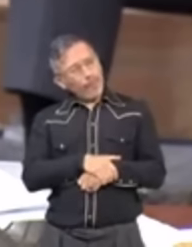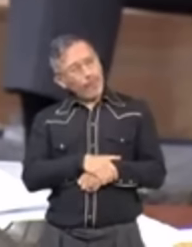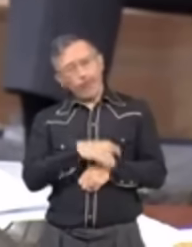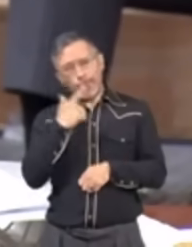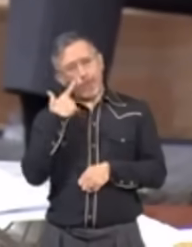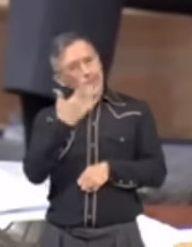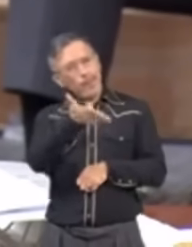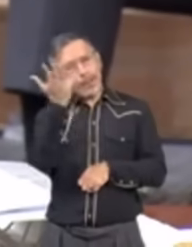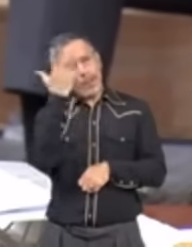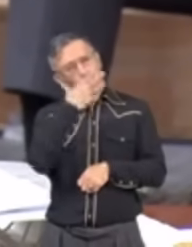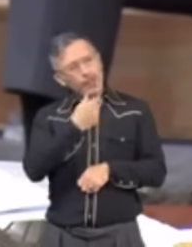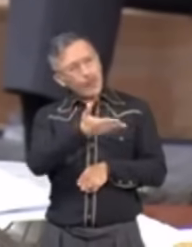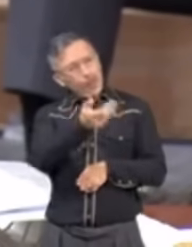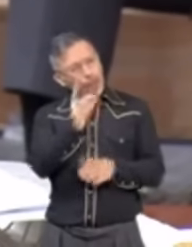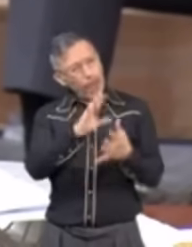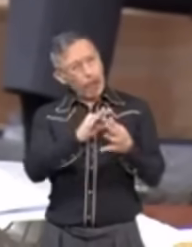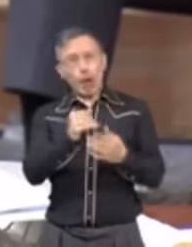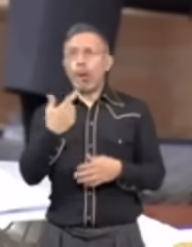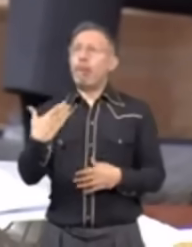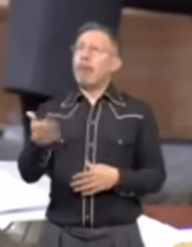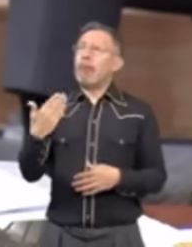Del que ordenó